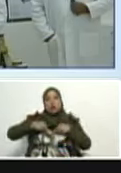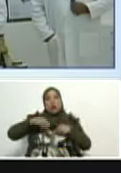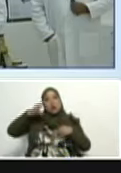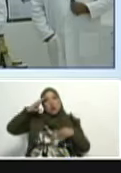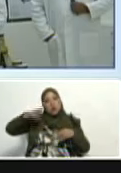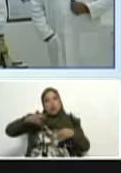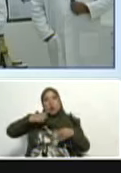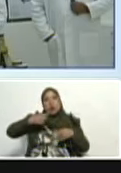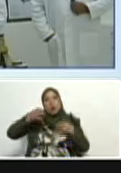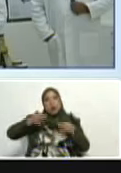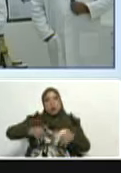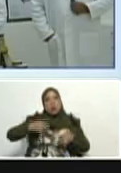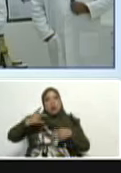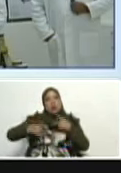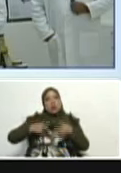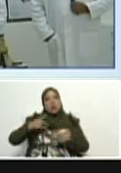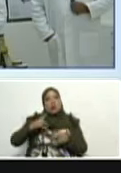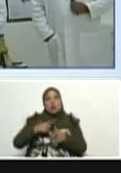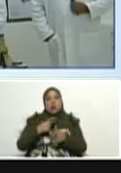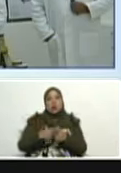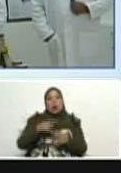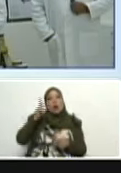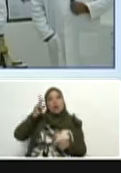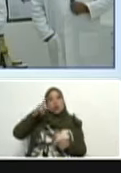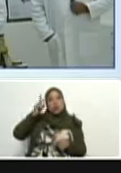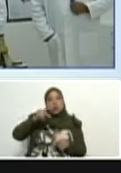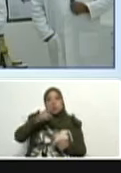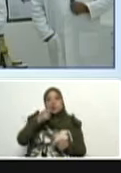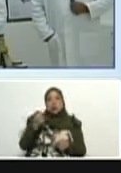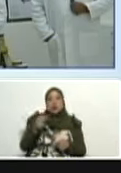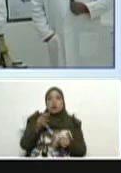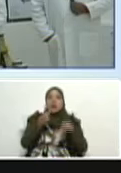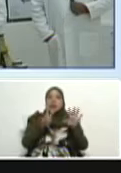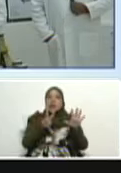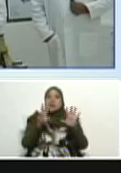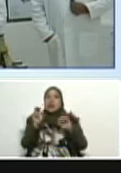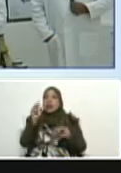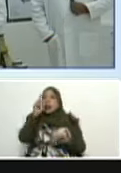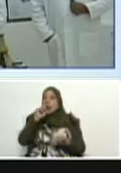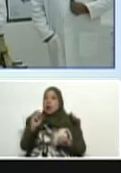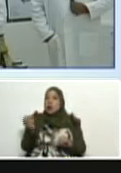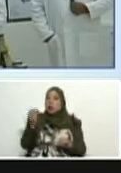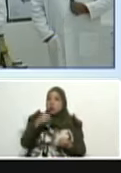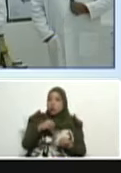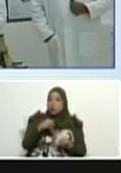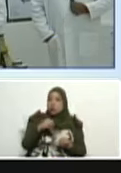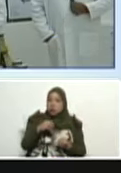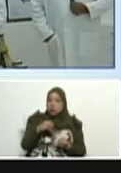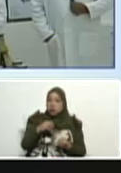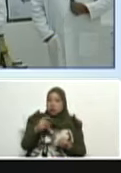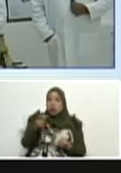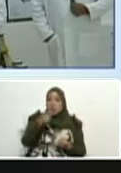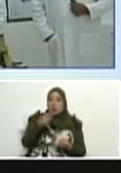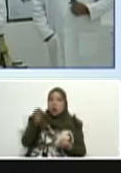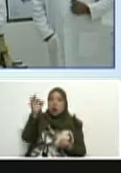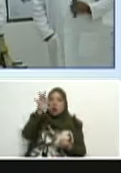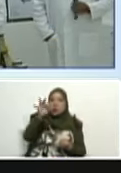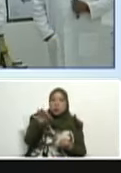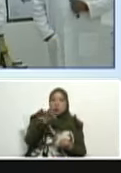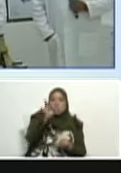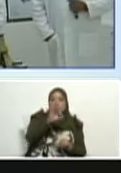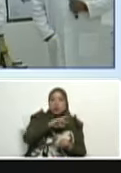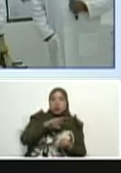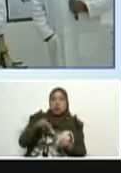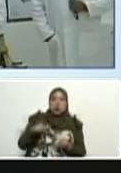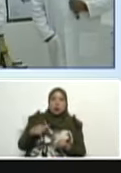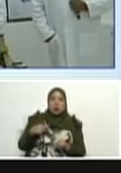la biotecnología. Y el profesor Blas, ya con sus más de 70 años, anda en los campos cazando insectos con